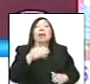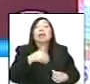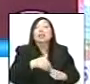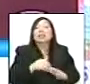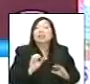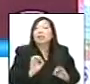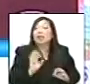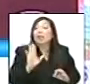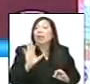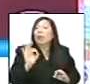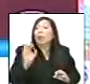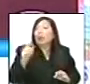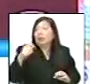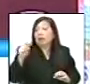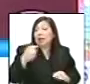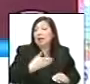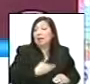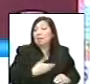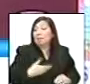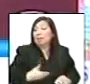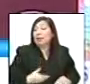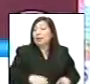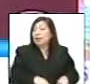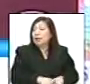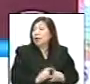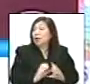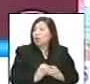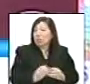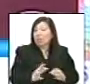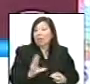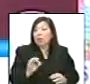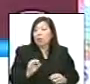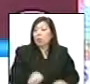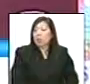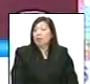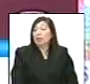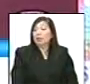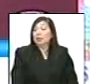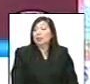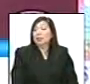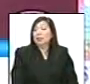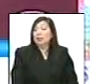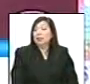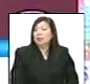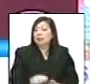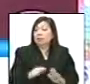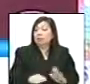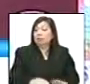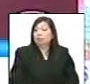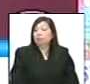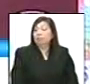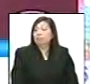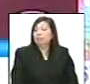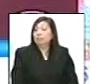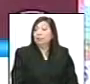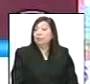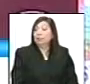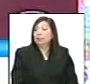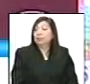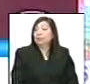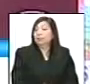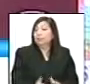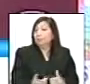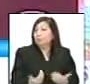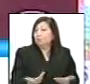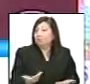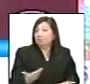haber 50 candidatos a la presidencia y también al Congreso por 50 partidos, más si bajamos la valla, pero eso no significa que vayan a haber 50 bancadas en